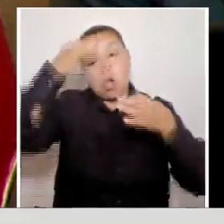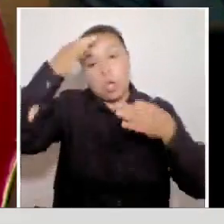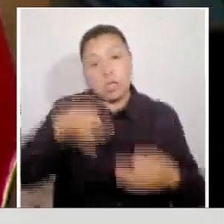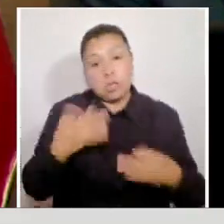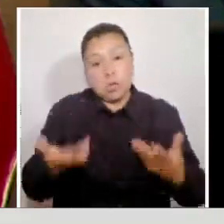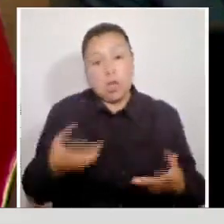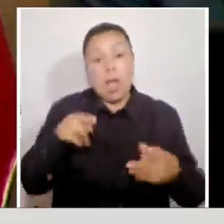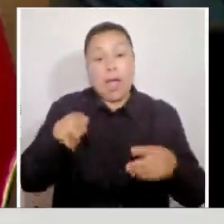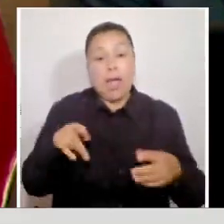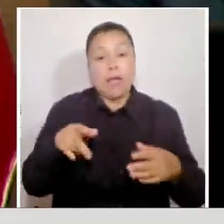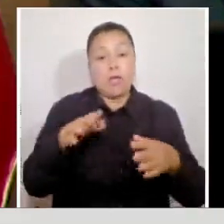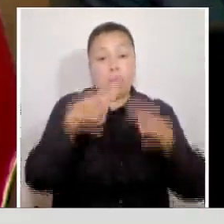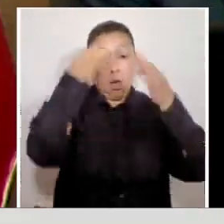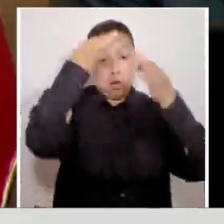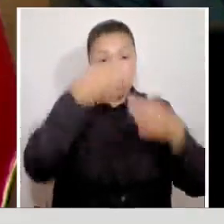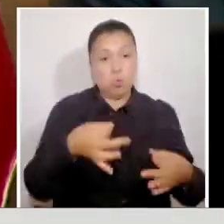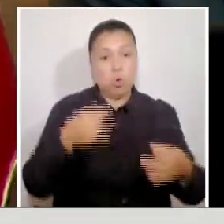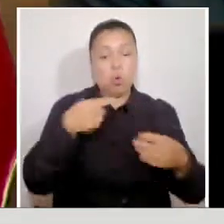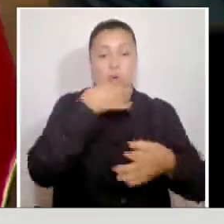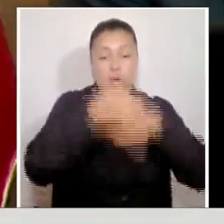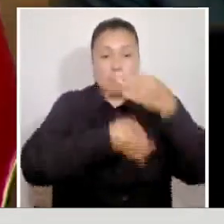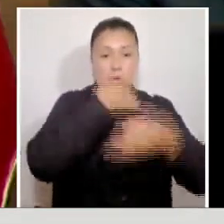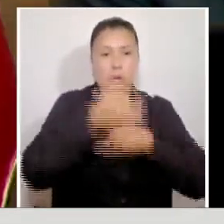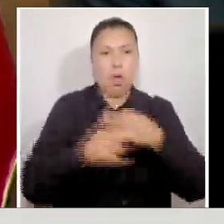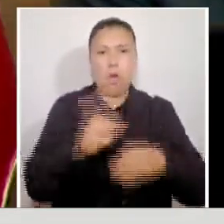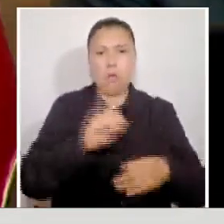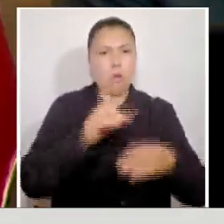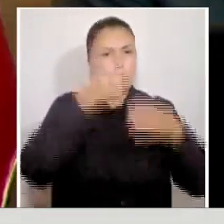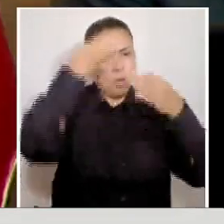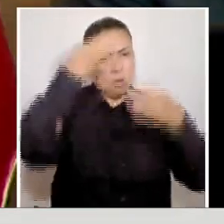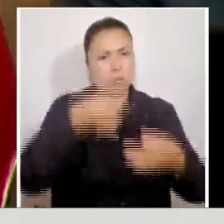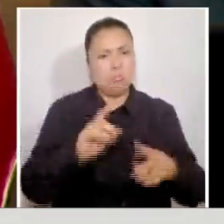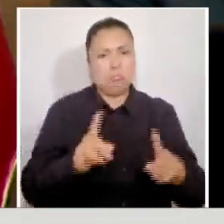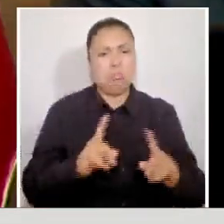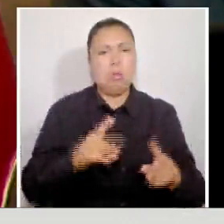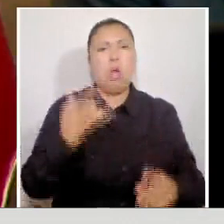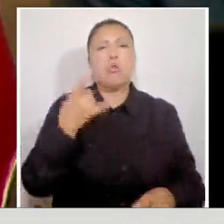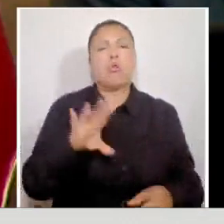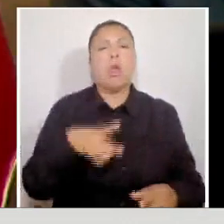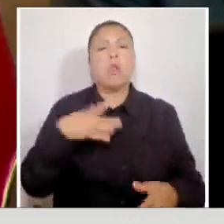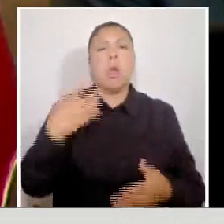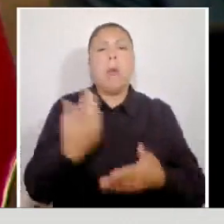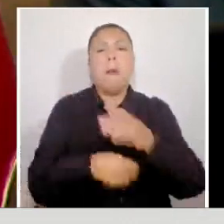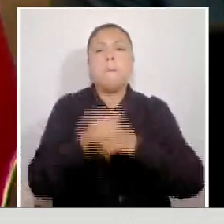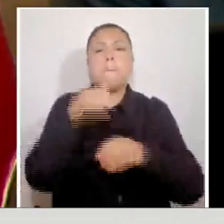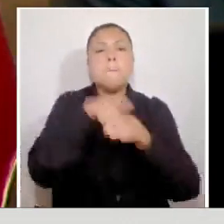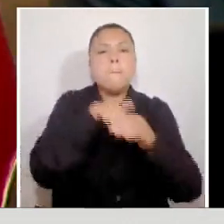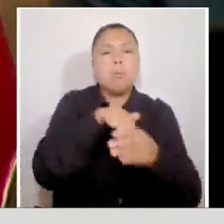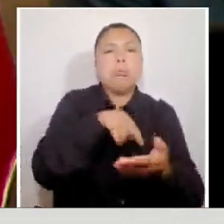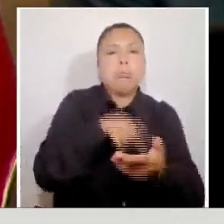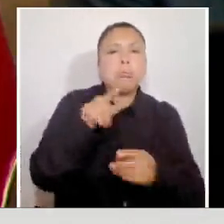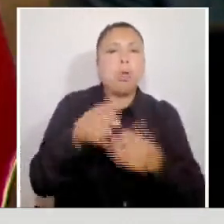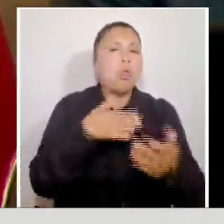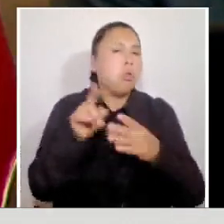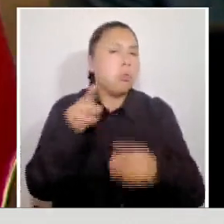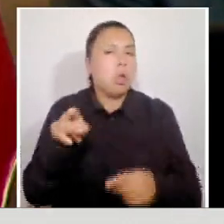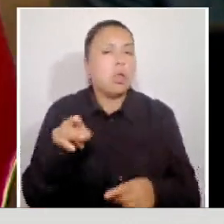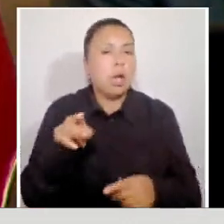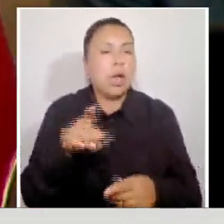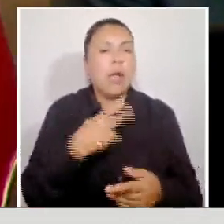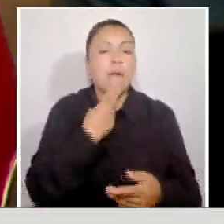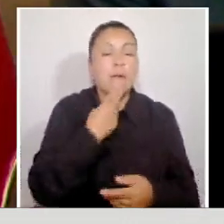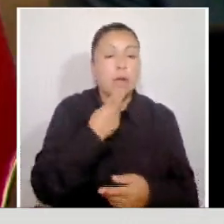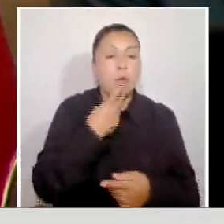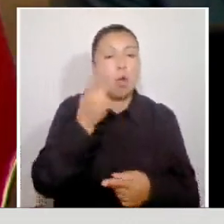solución lo que están proponiendo en este momento no es una solución es solamente algo para ganarse un par de voos ahí donde se encuentran pero no es una